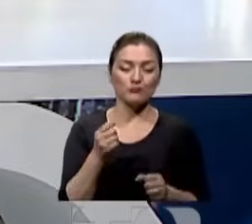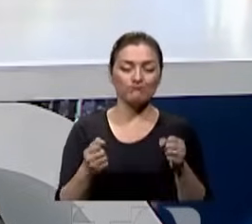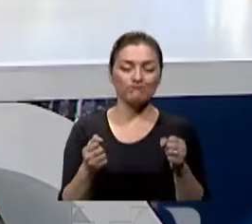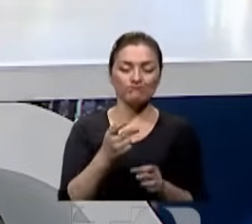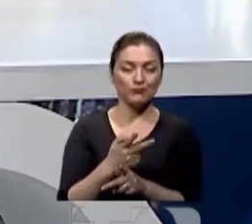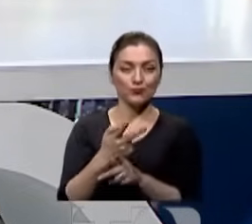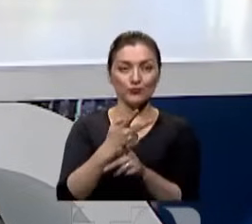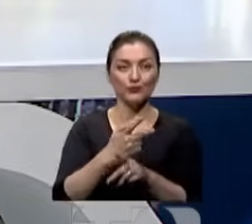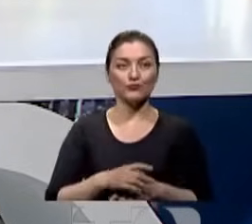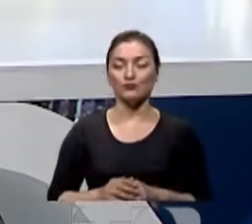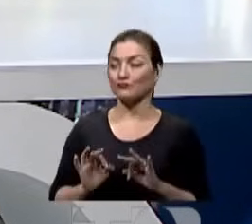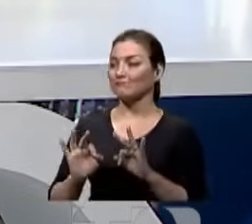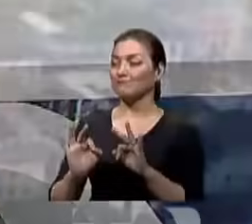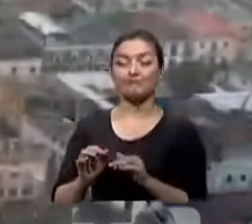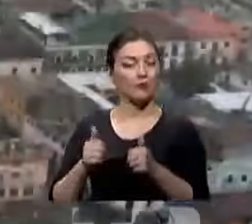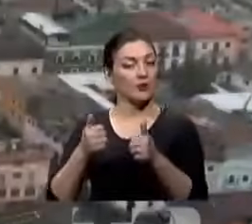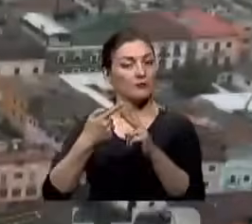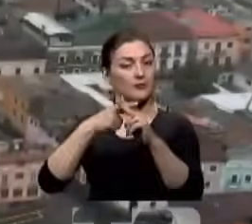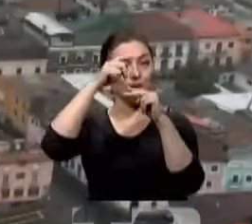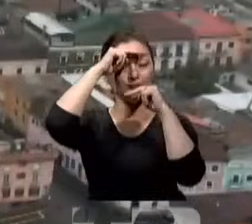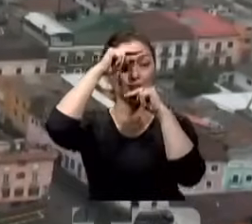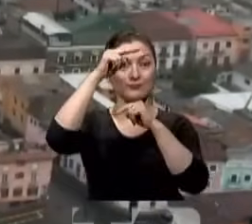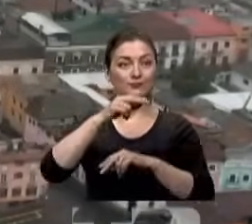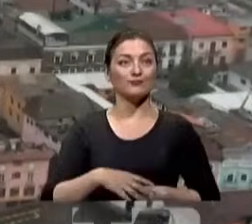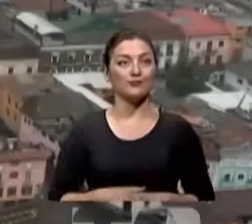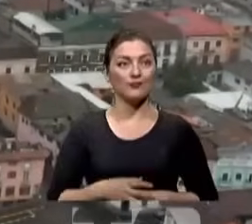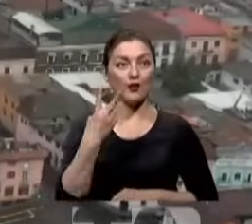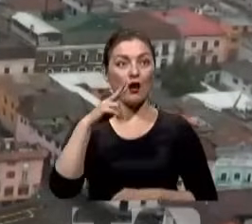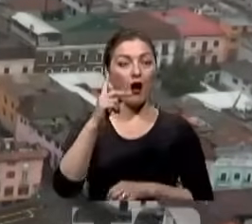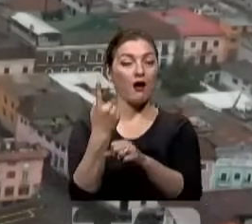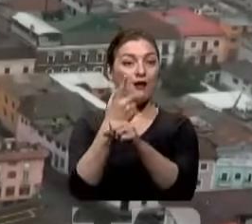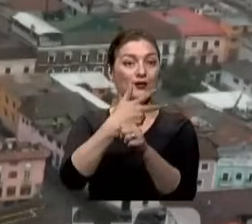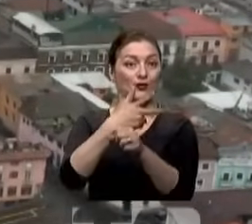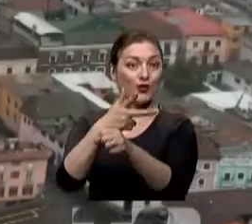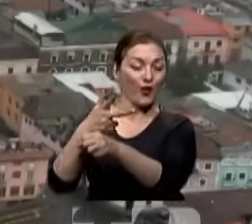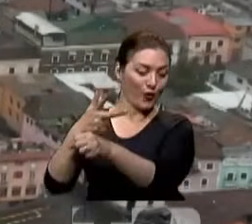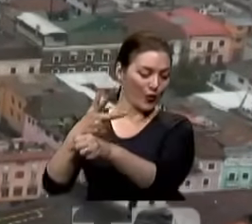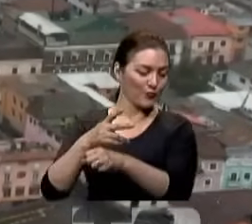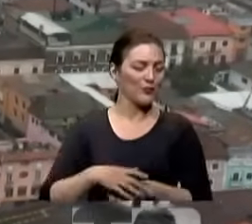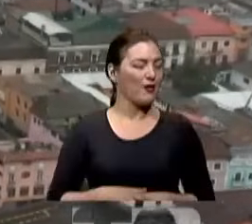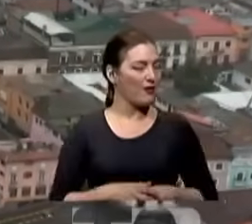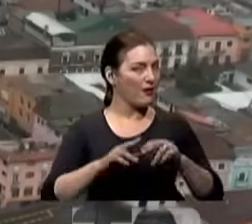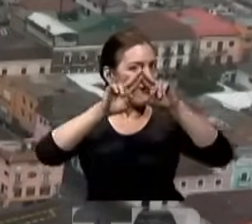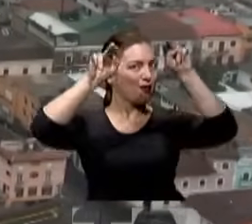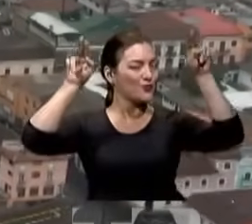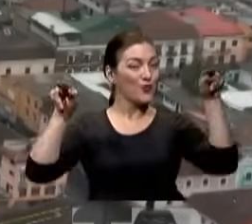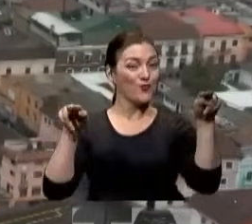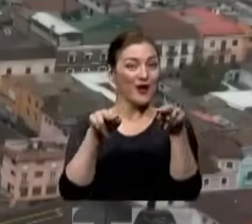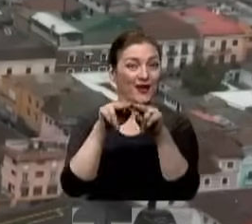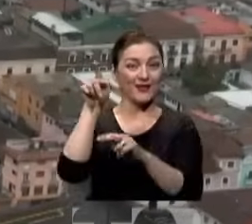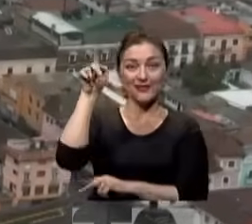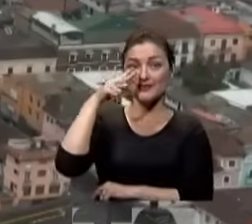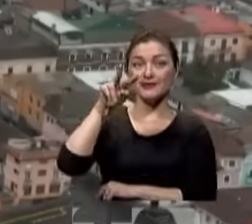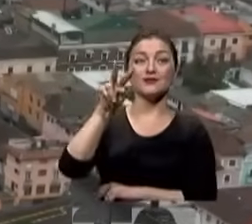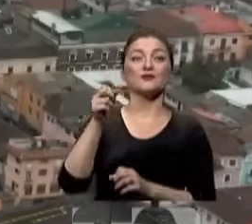con precaución. Excelente. Bueno, pues arrancamos entonces con la información. Ah, mira, ya tenemos la toma del dron. Está nublada la mañana todavía. Y la calzada